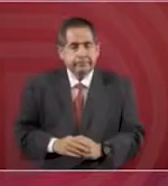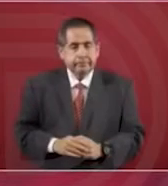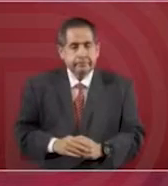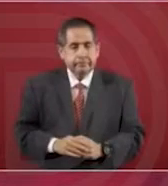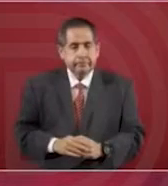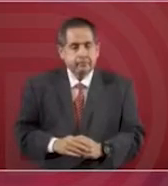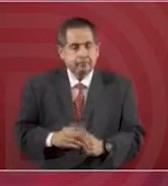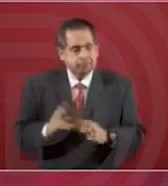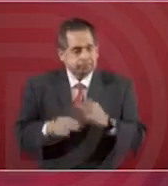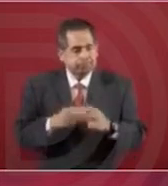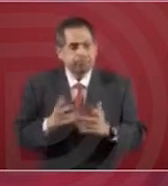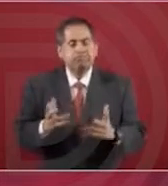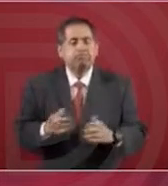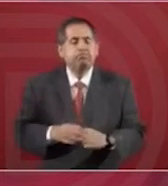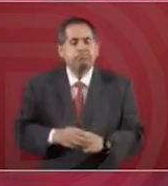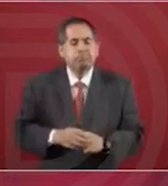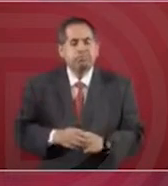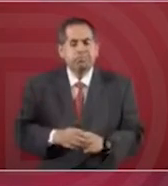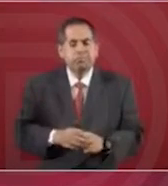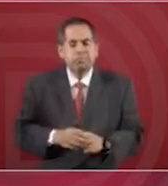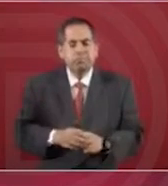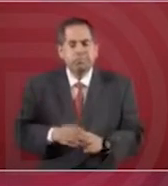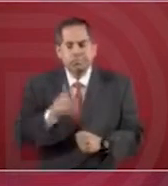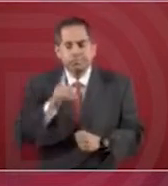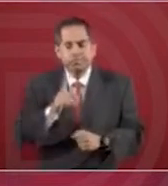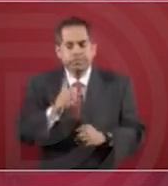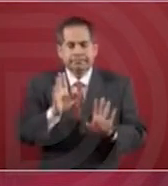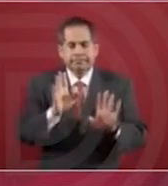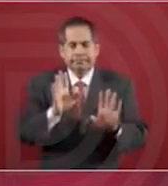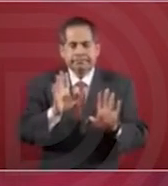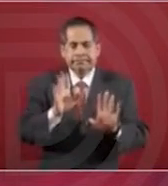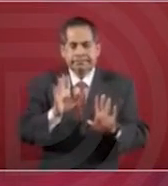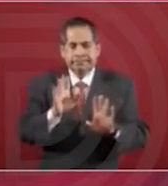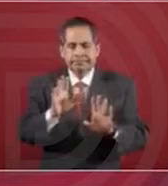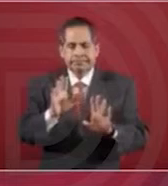Vamos a batear, aunque sea